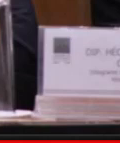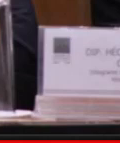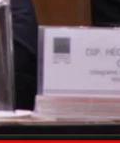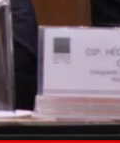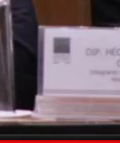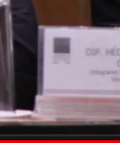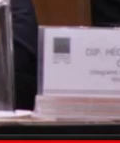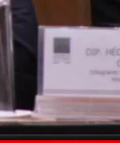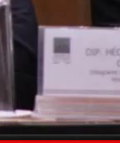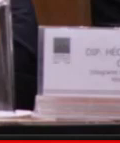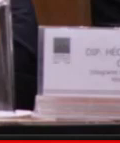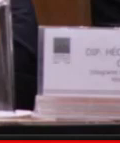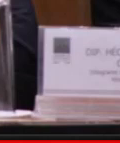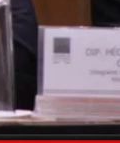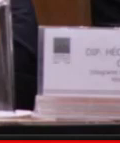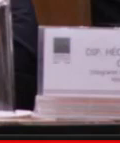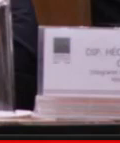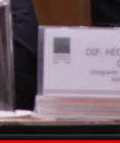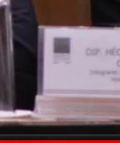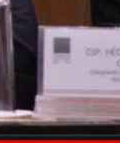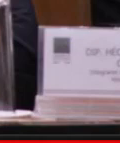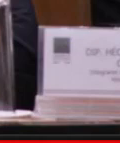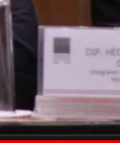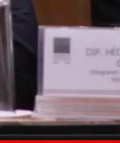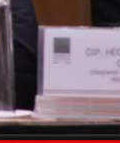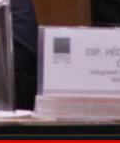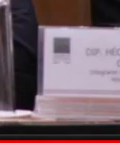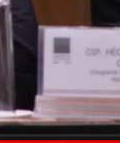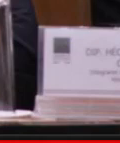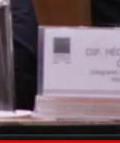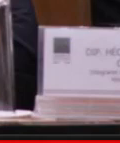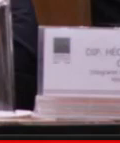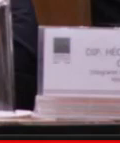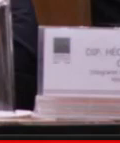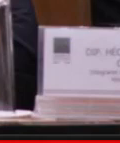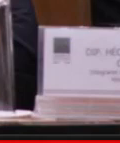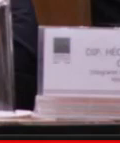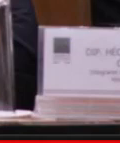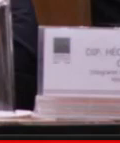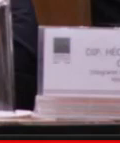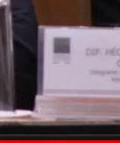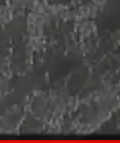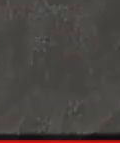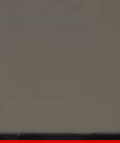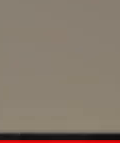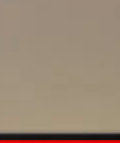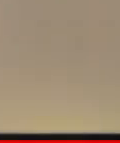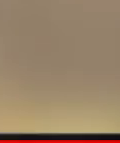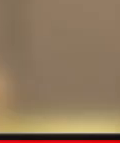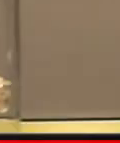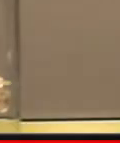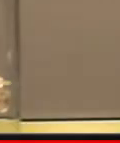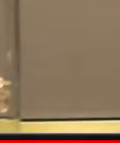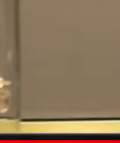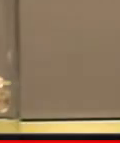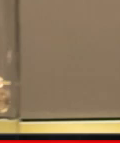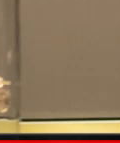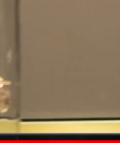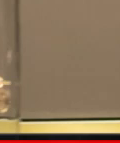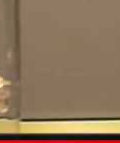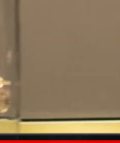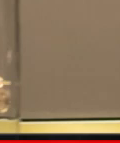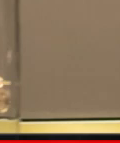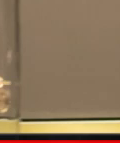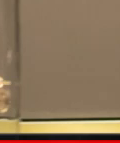oscuro personaje. La doctora Claudia Sheinbaum pide ir hasta las últimas consecuencias con el espionaje de Mancera. La jefa